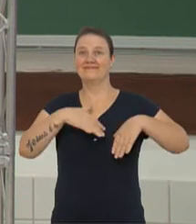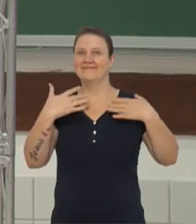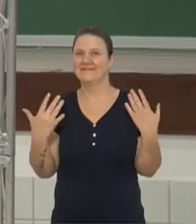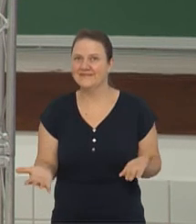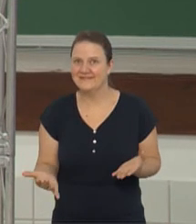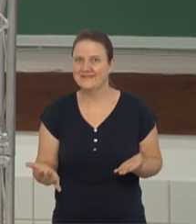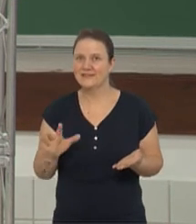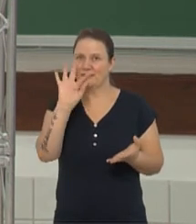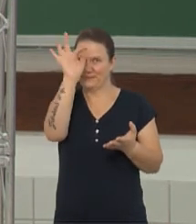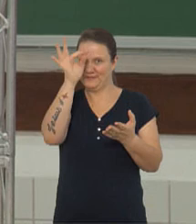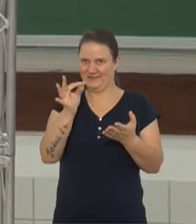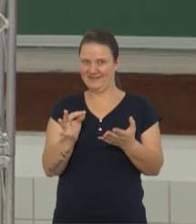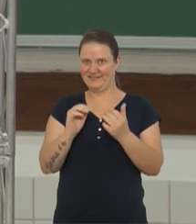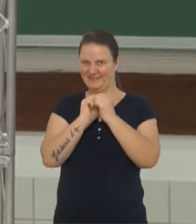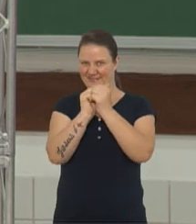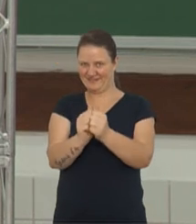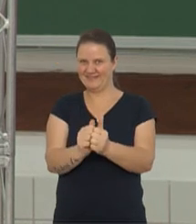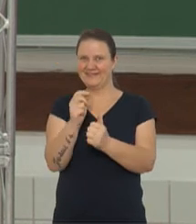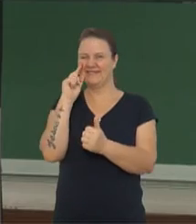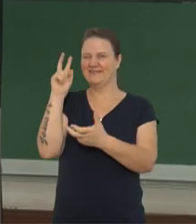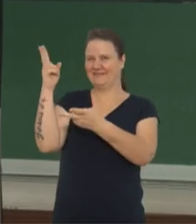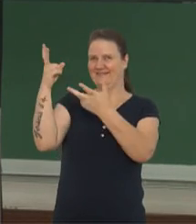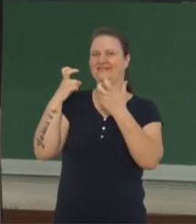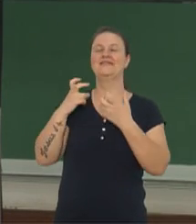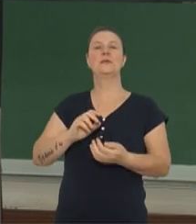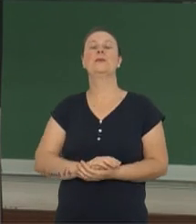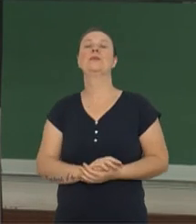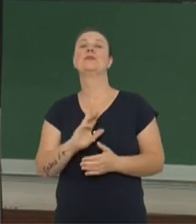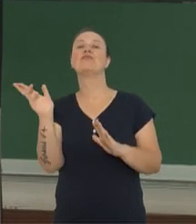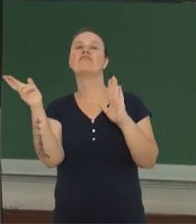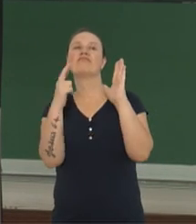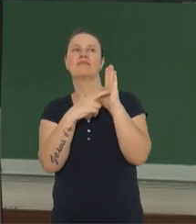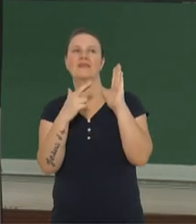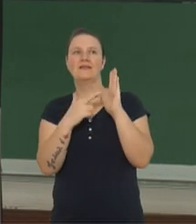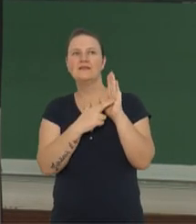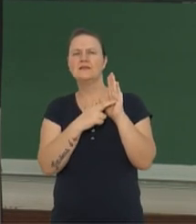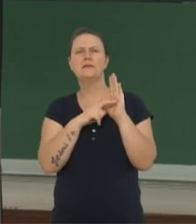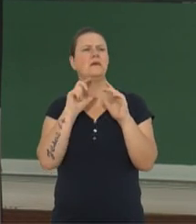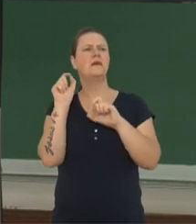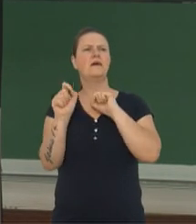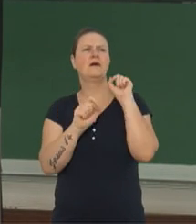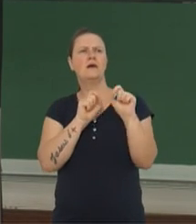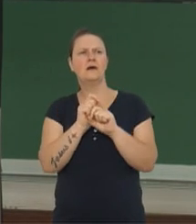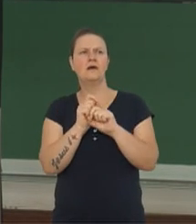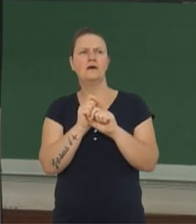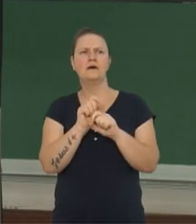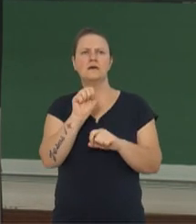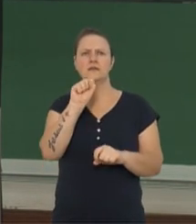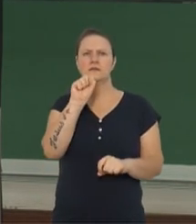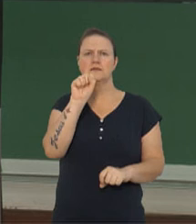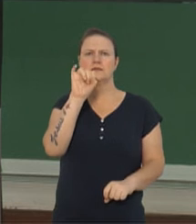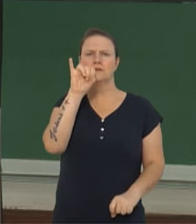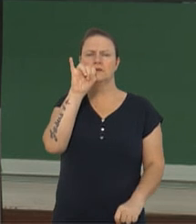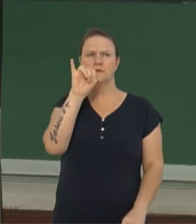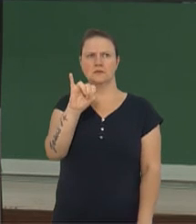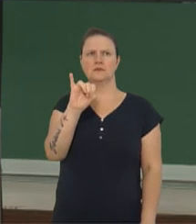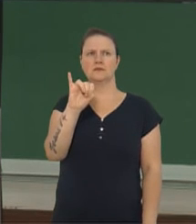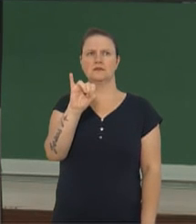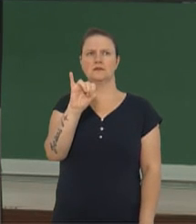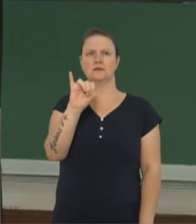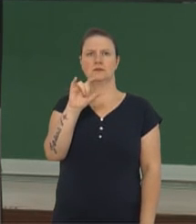Entonces, corregimos juntos, a ver, la respuesta de la RAE es sí, estónico y lleva